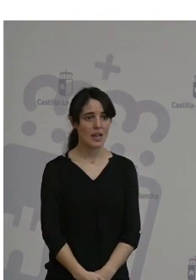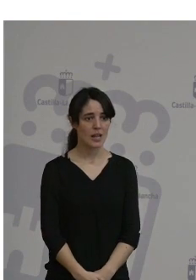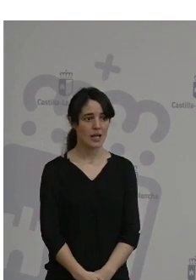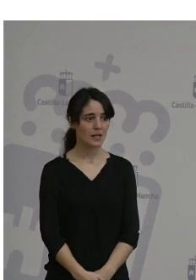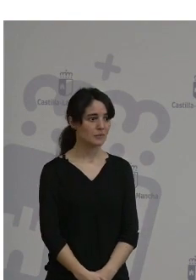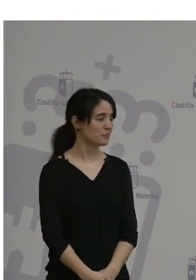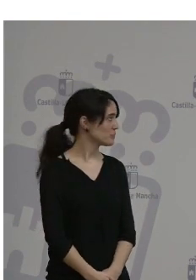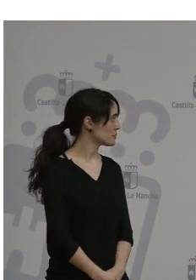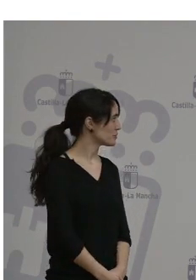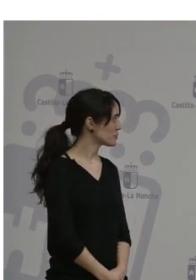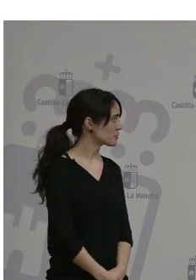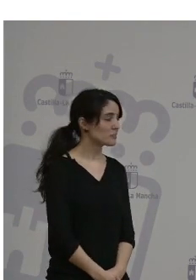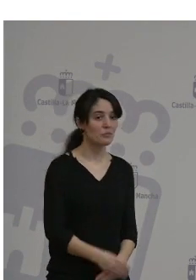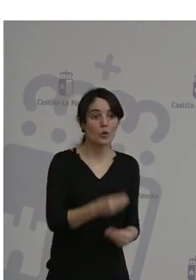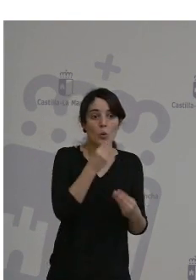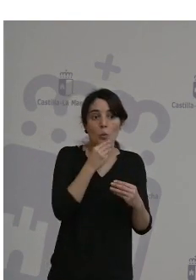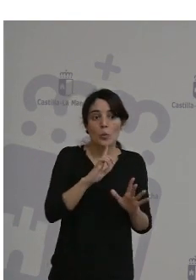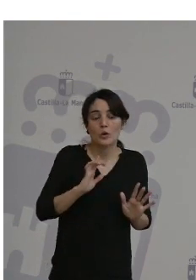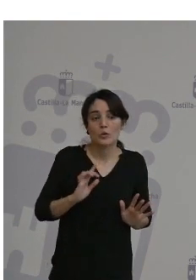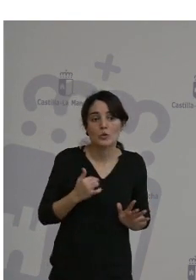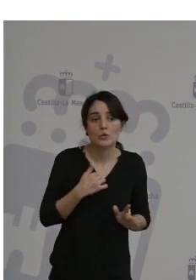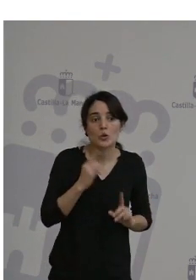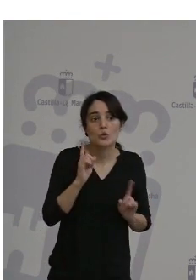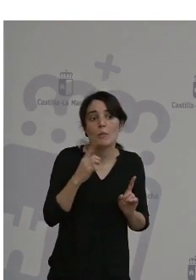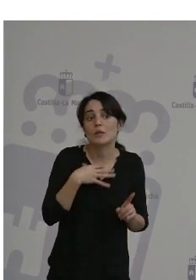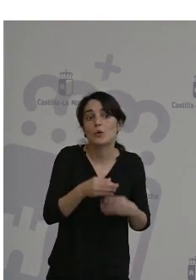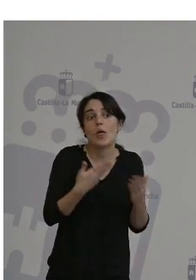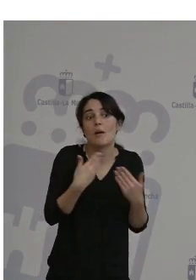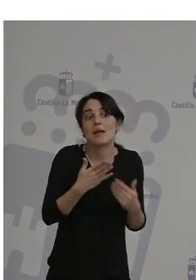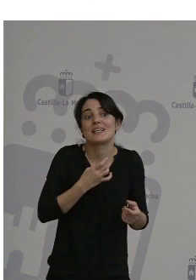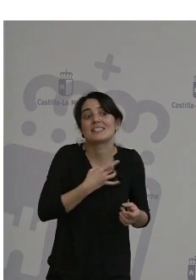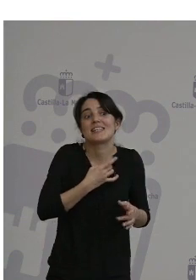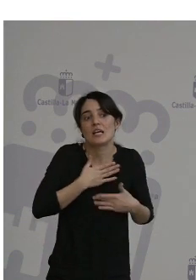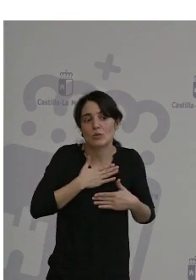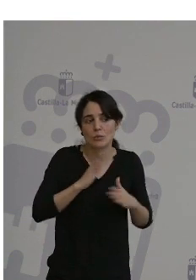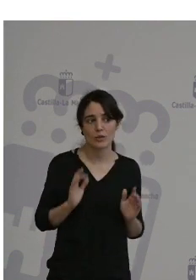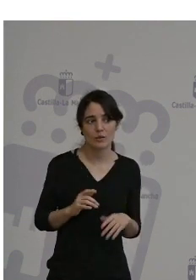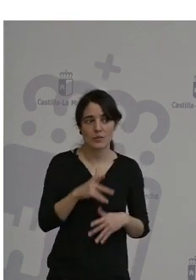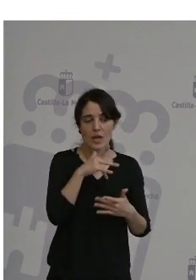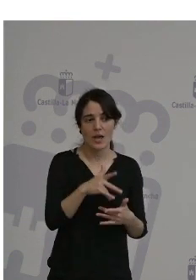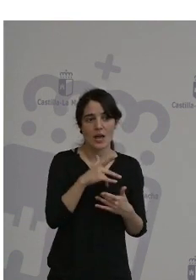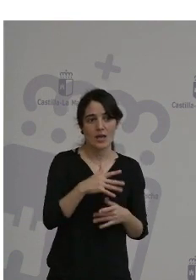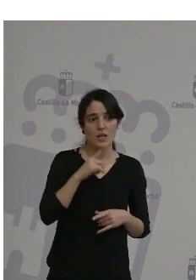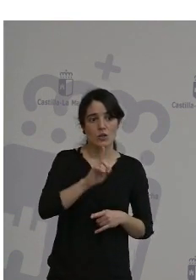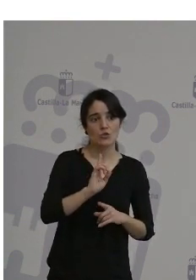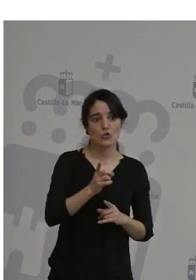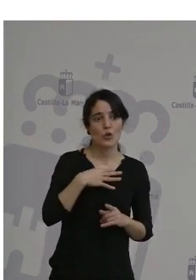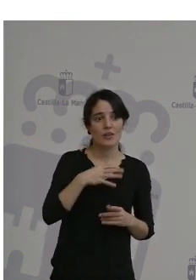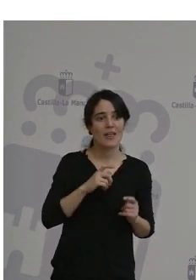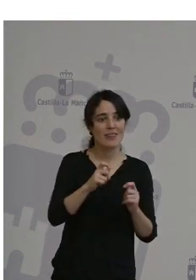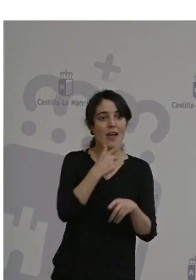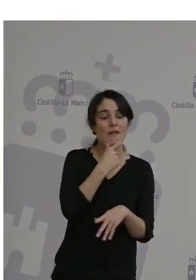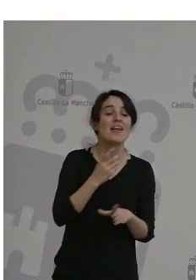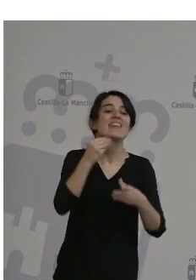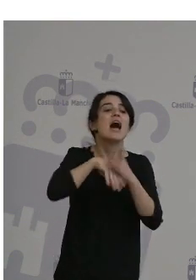Bueno, concretamente yo solo puedo hablar de mis sindicatos. En estos momentos sí que he facilitado por no venir cargada de